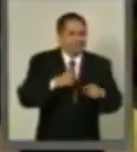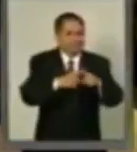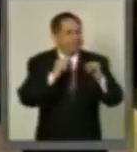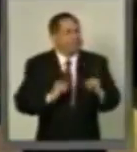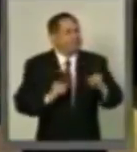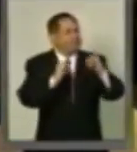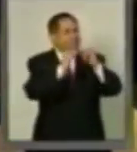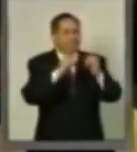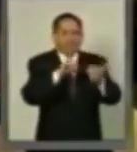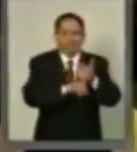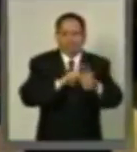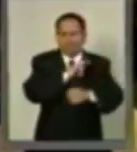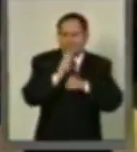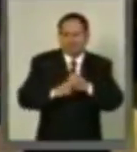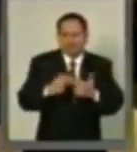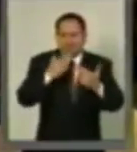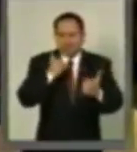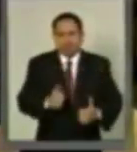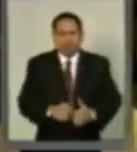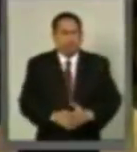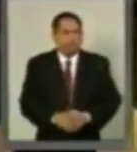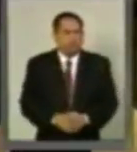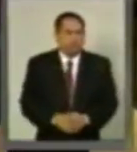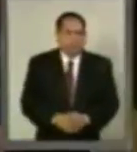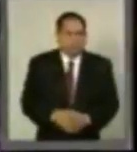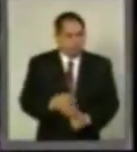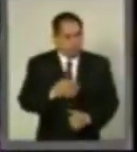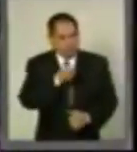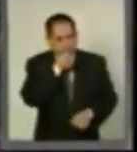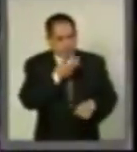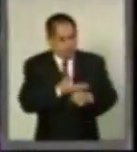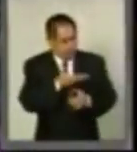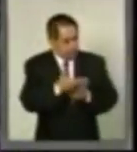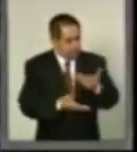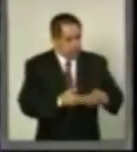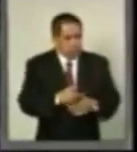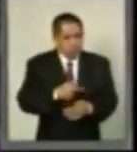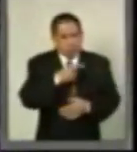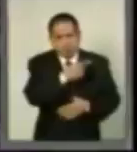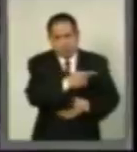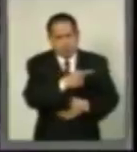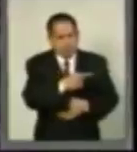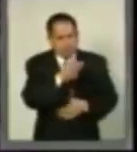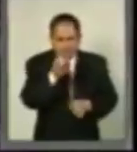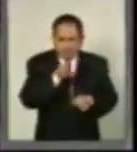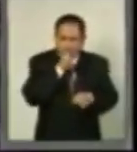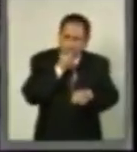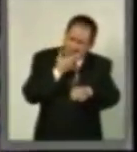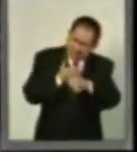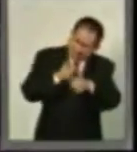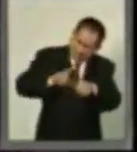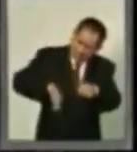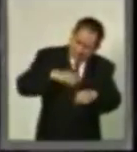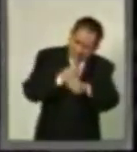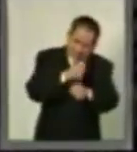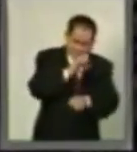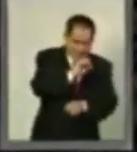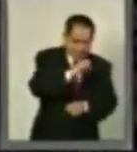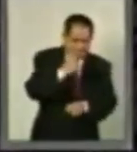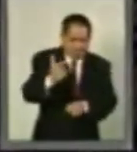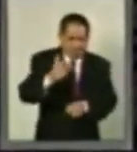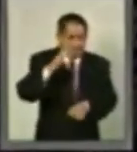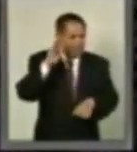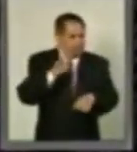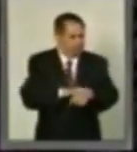instituciones públicas del país. Señor secretario, usted es el secretario de Gobernación